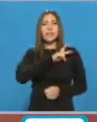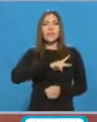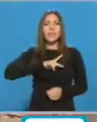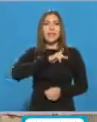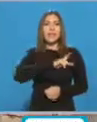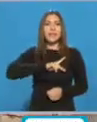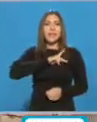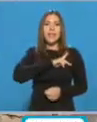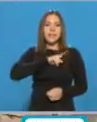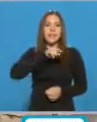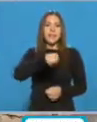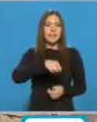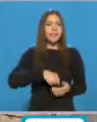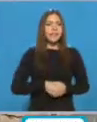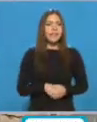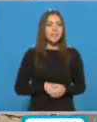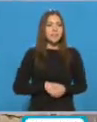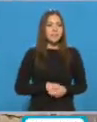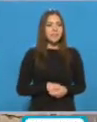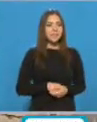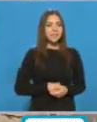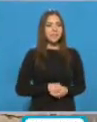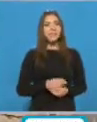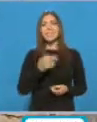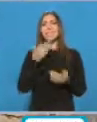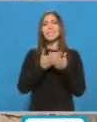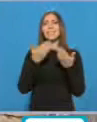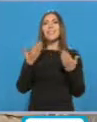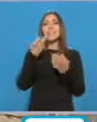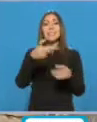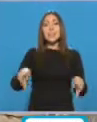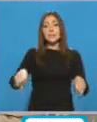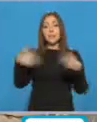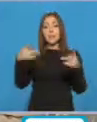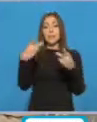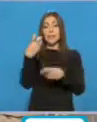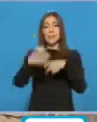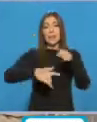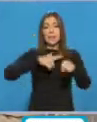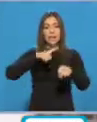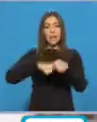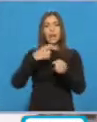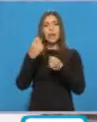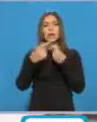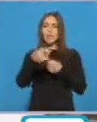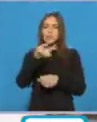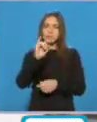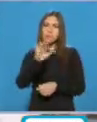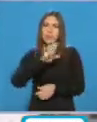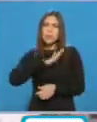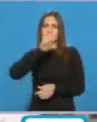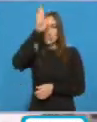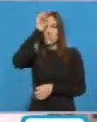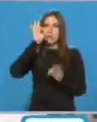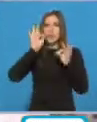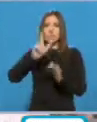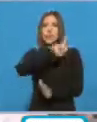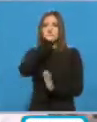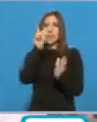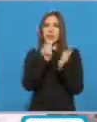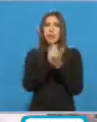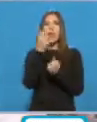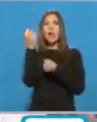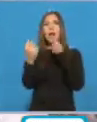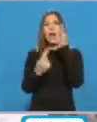afortunada o desafortunadamente, actualmente el comercio de estas especies sí llega a ser legal. Hay criaderos que lo hacen de manera